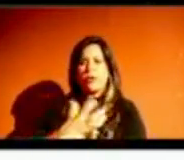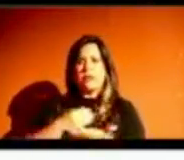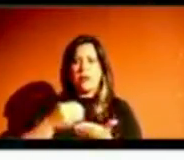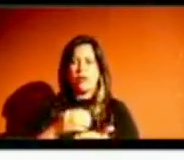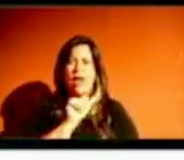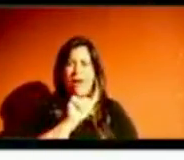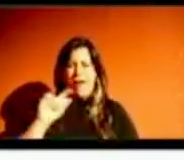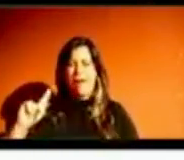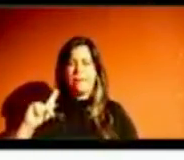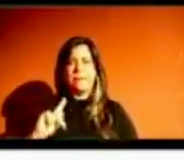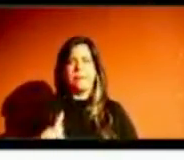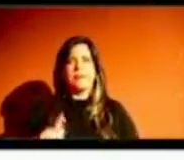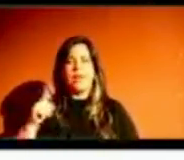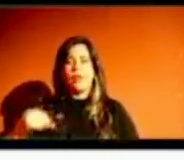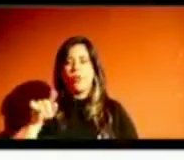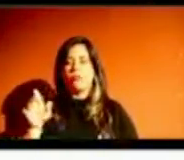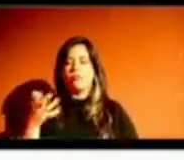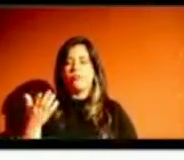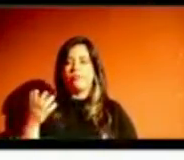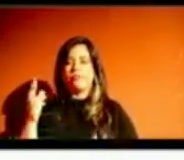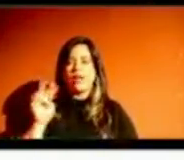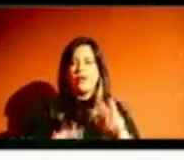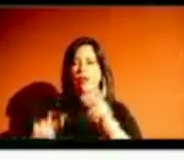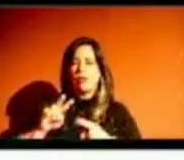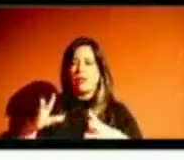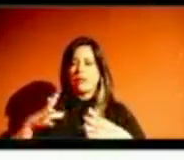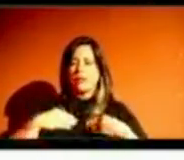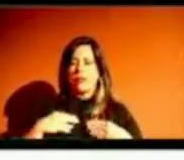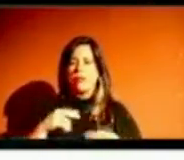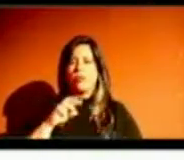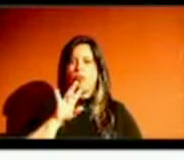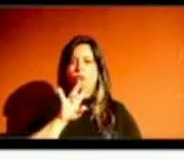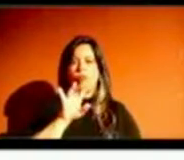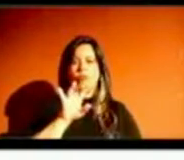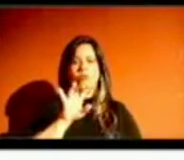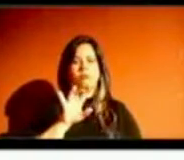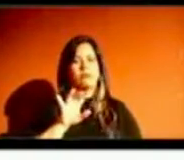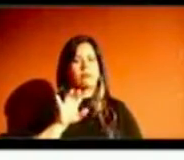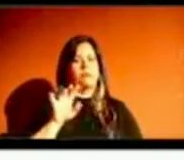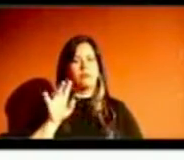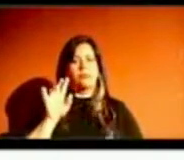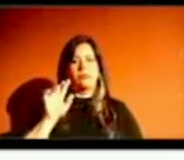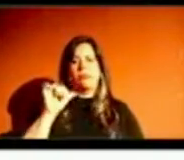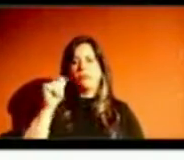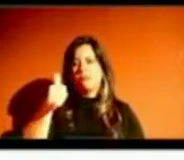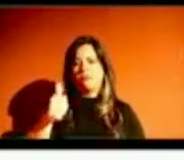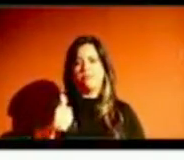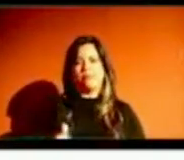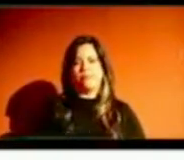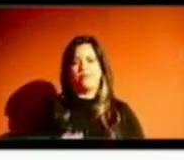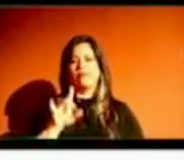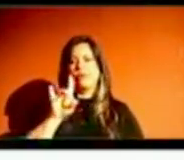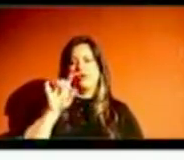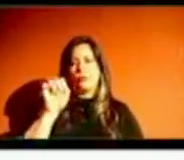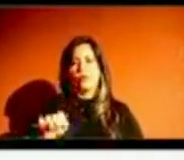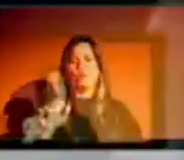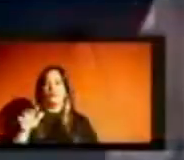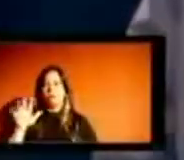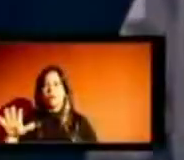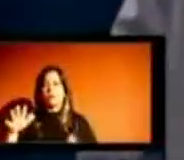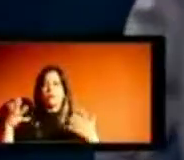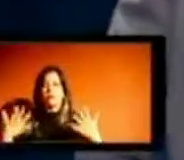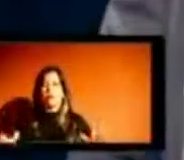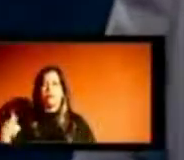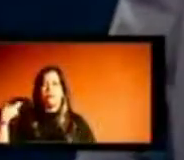aplicación de Facebook, tiene una evaluación de 1.8 de 5. Así que definitivamente vemos cómo va mejorando, cómo se